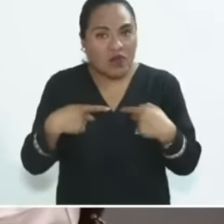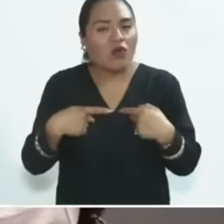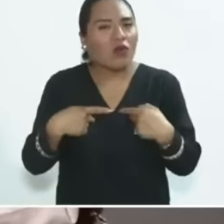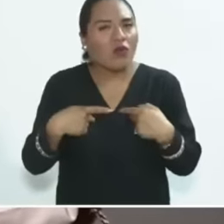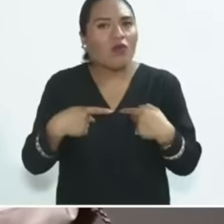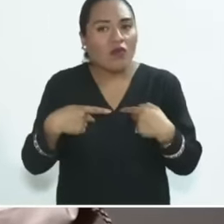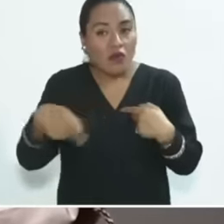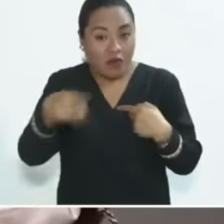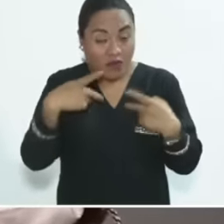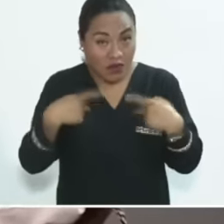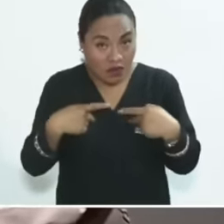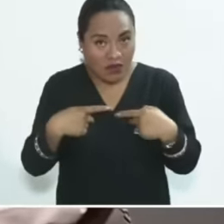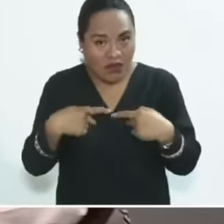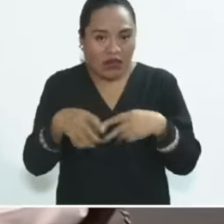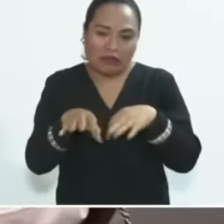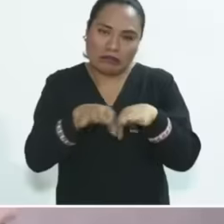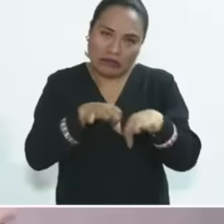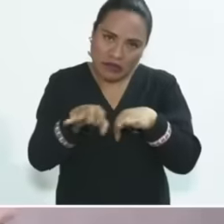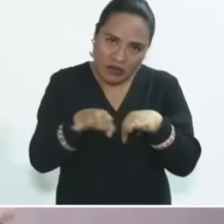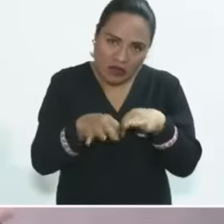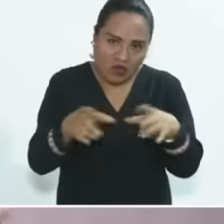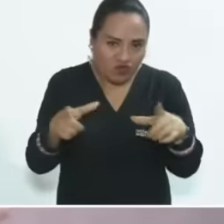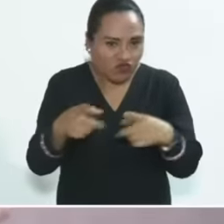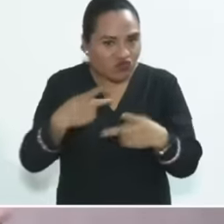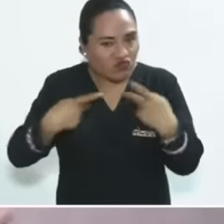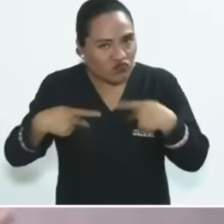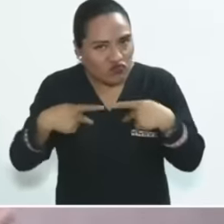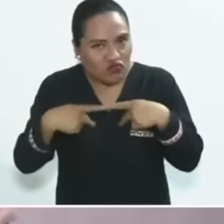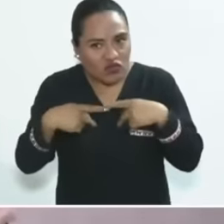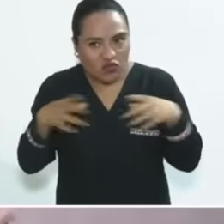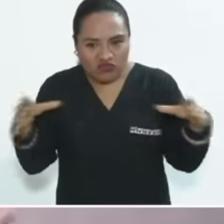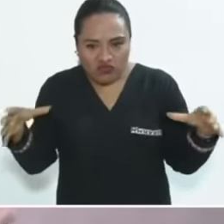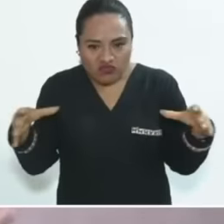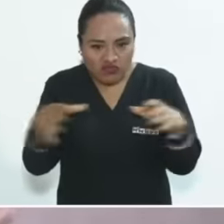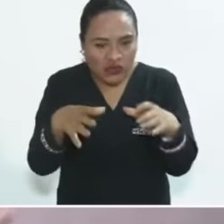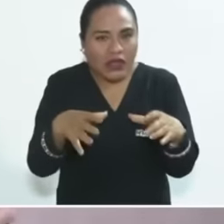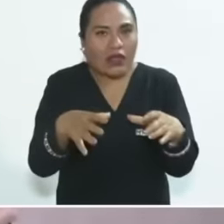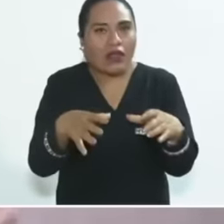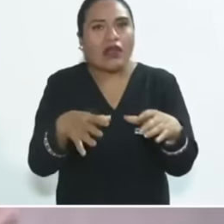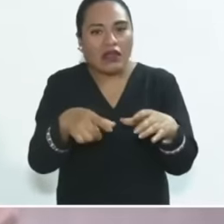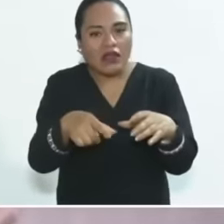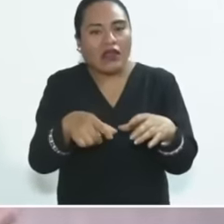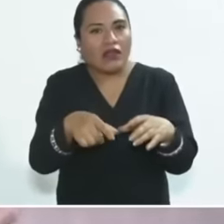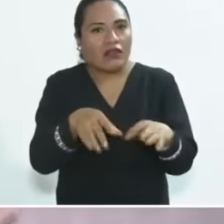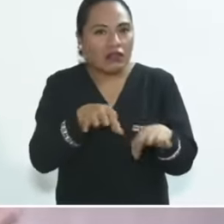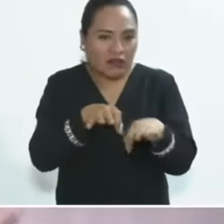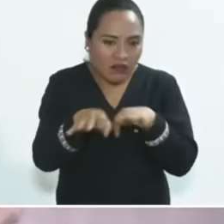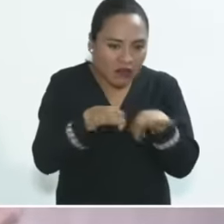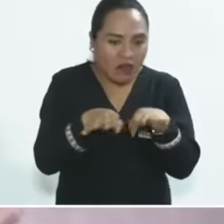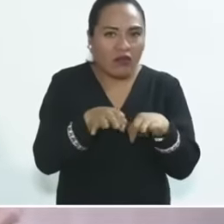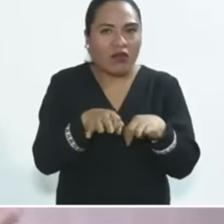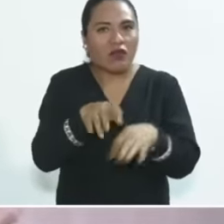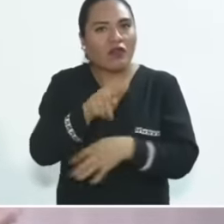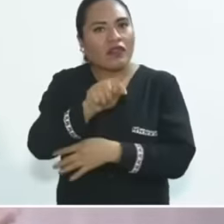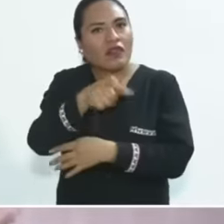producto del trabajo de la gente, con tequio.